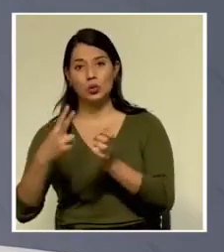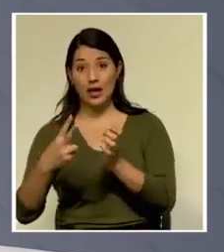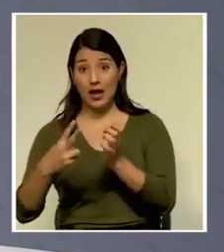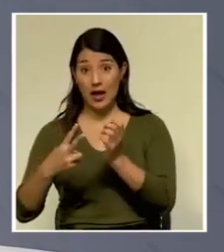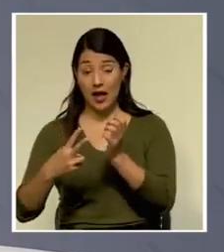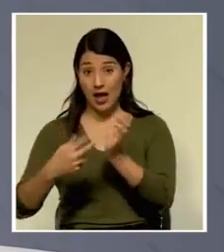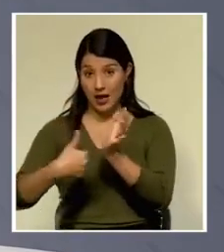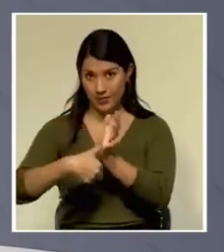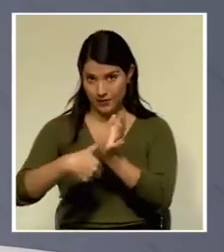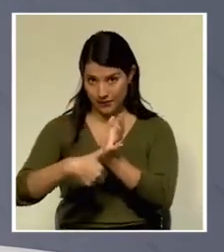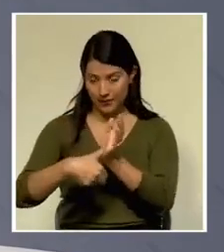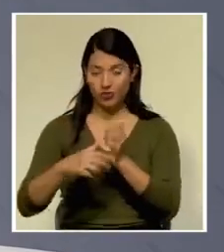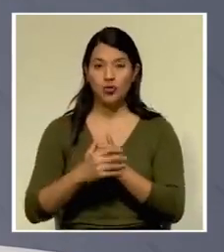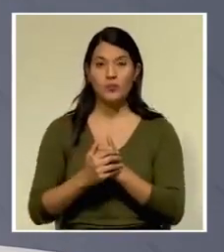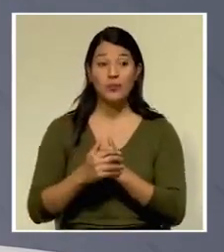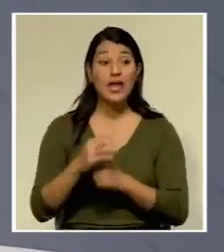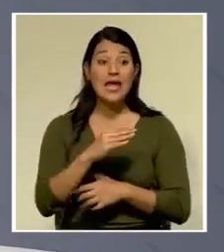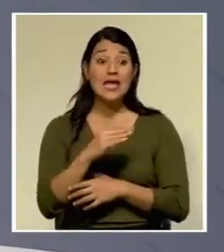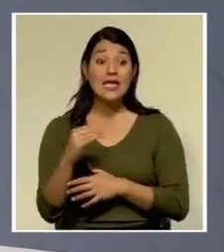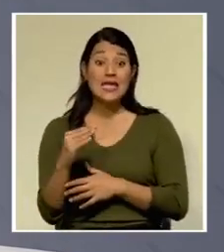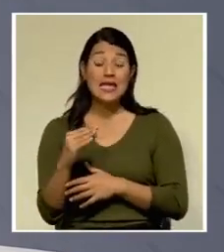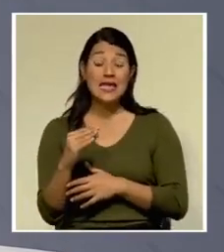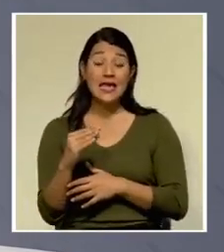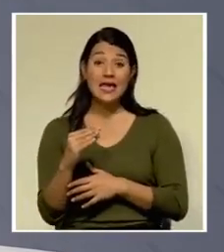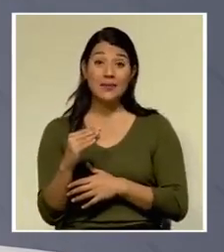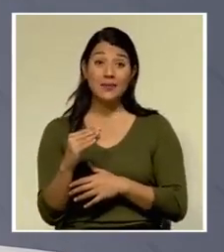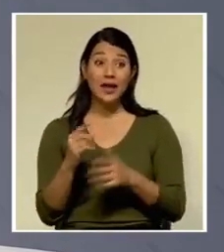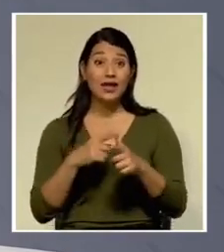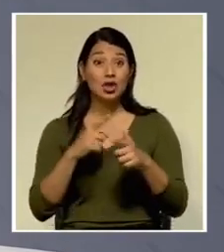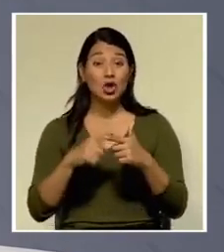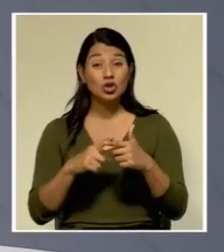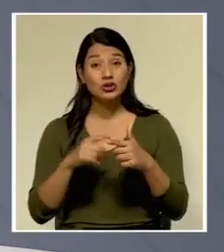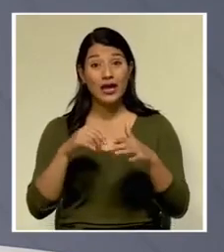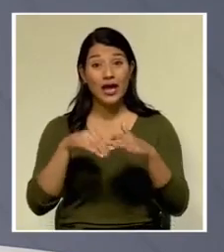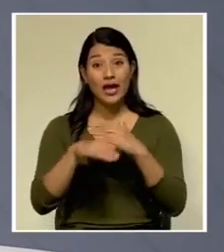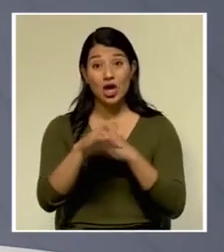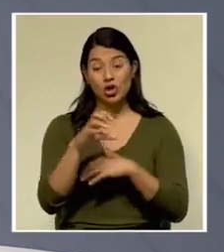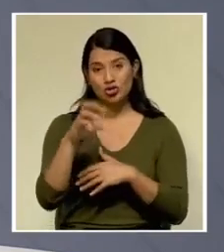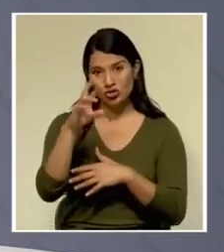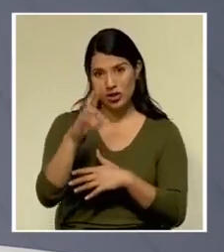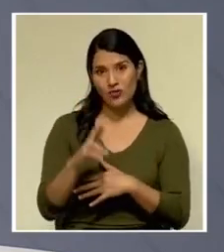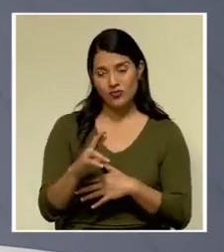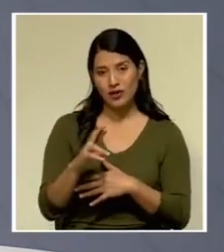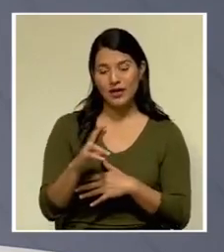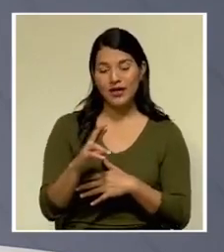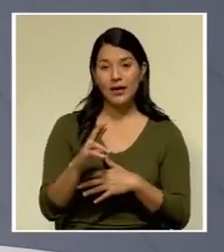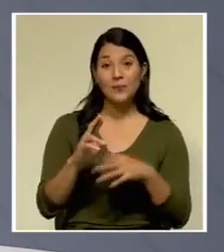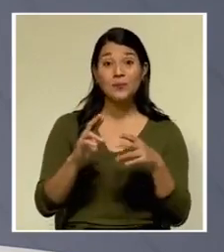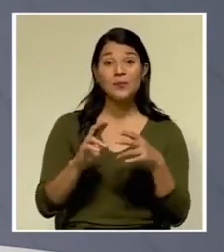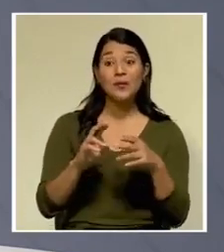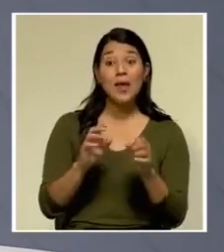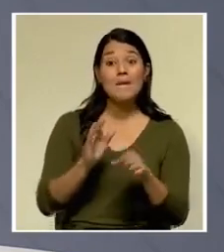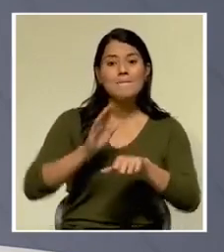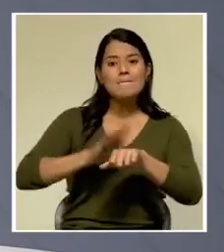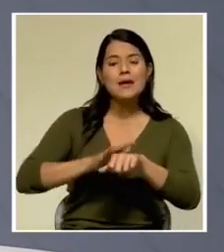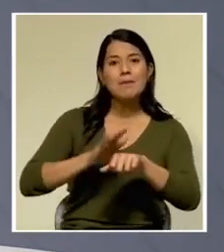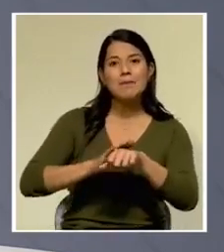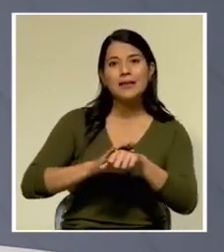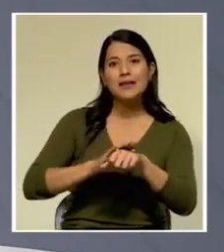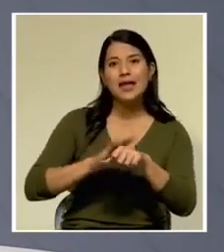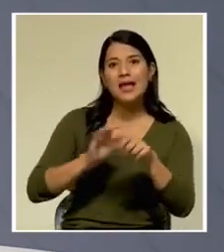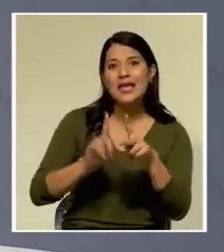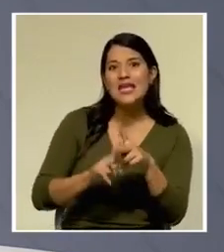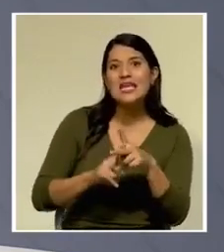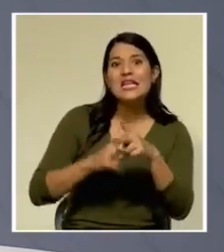hace que en el caso nuestro prácticamente se inicie en efecto, ya Gustavo lo mencionaba, casi que un